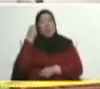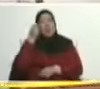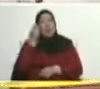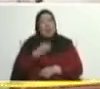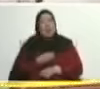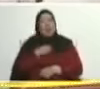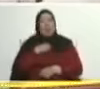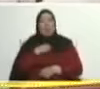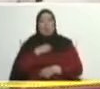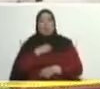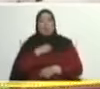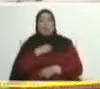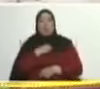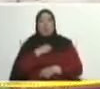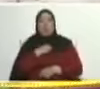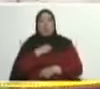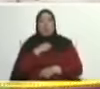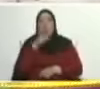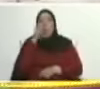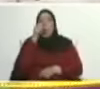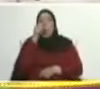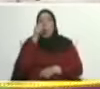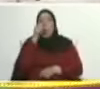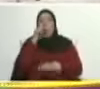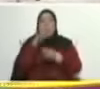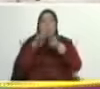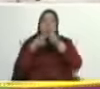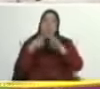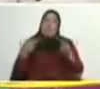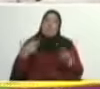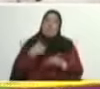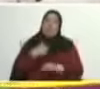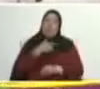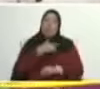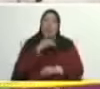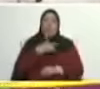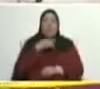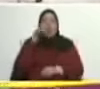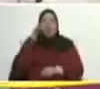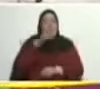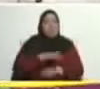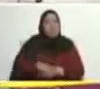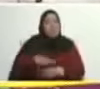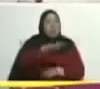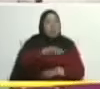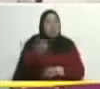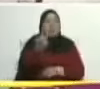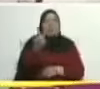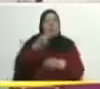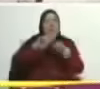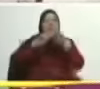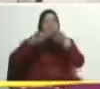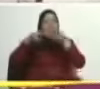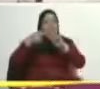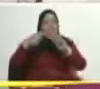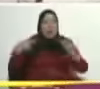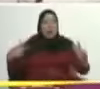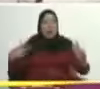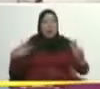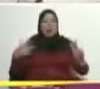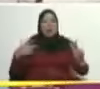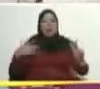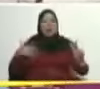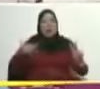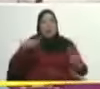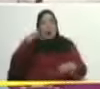dije, como hombre de paz que soy, como un pueblo de paz, que creo en la